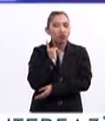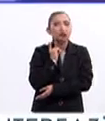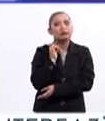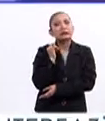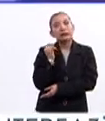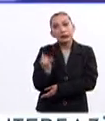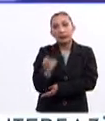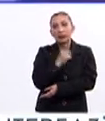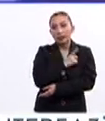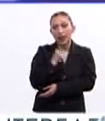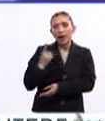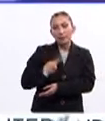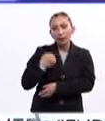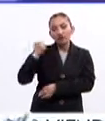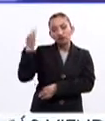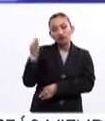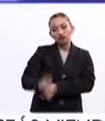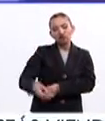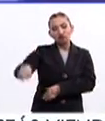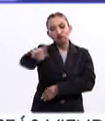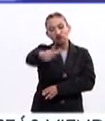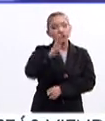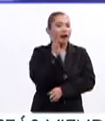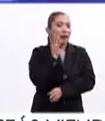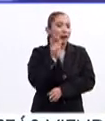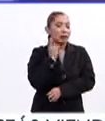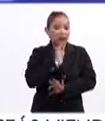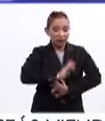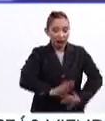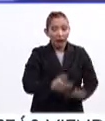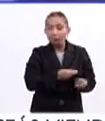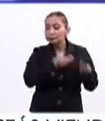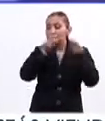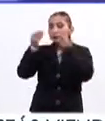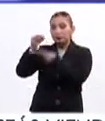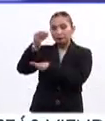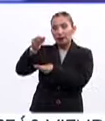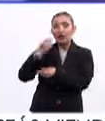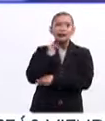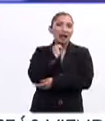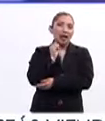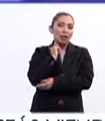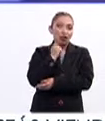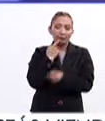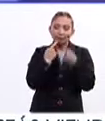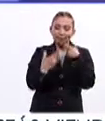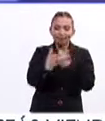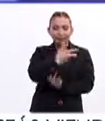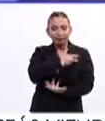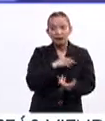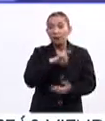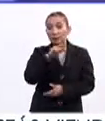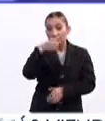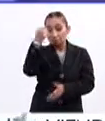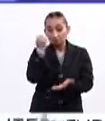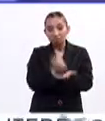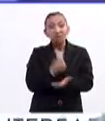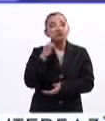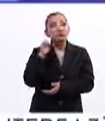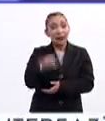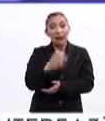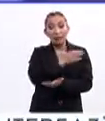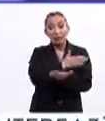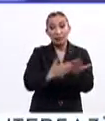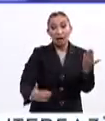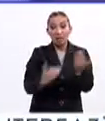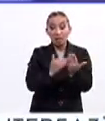que pues debe de tener la aprobación de los legisladores para pasar a la Cámara de Senadores y después tener la aprobación de más